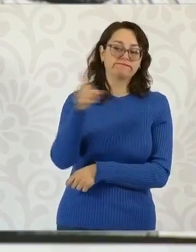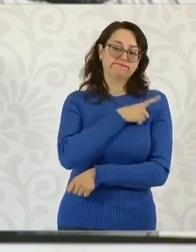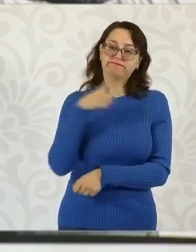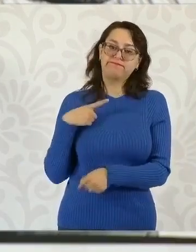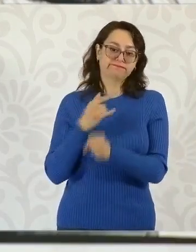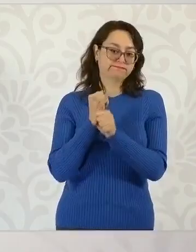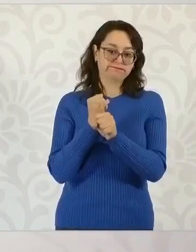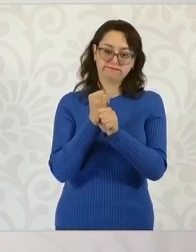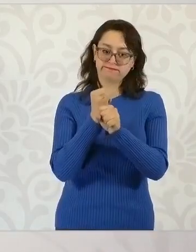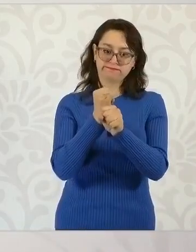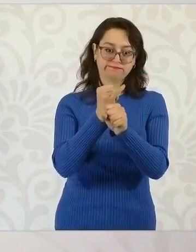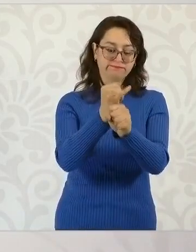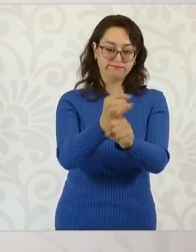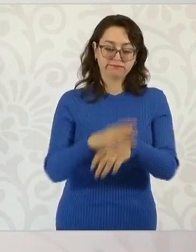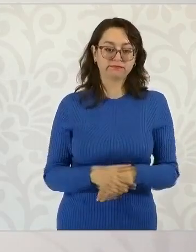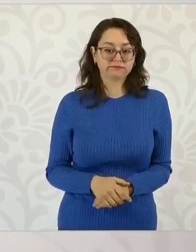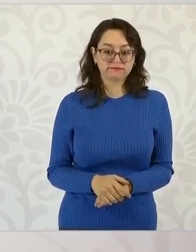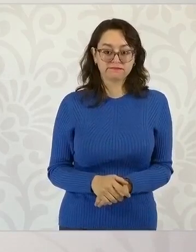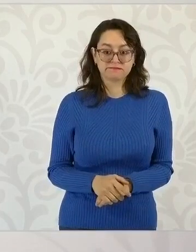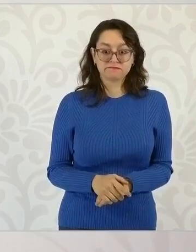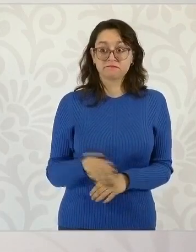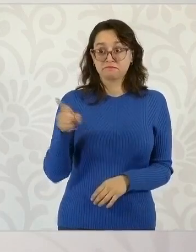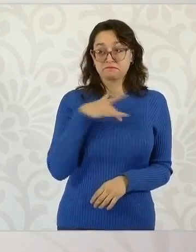llegara a encontrar estas